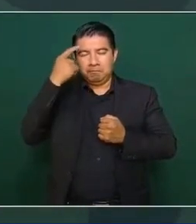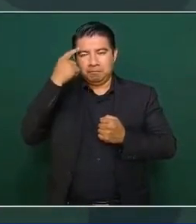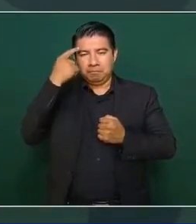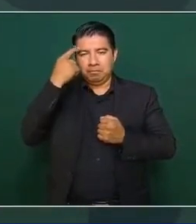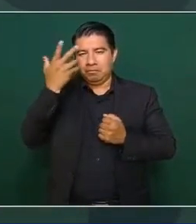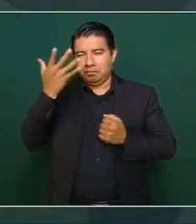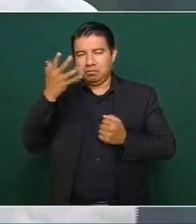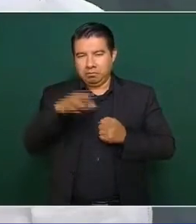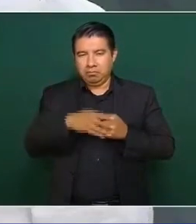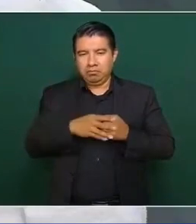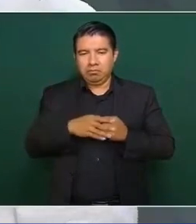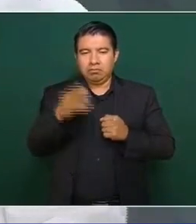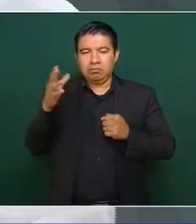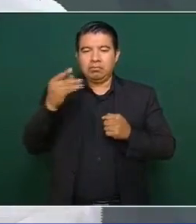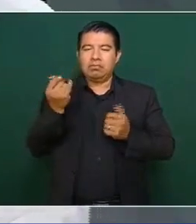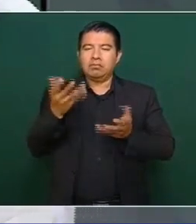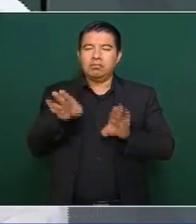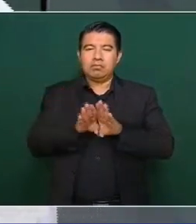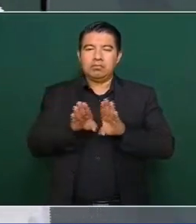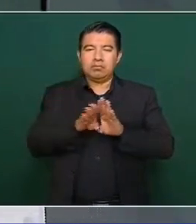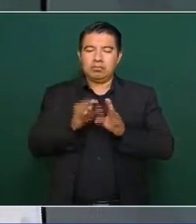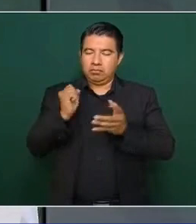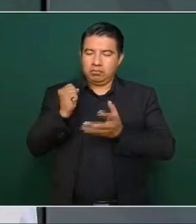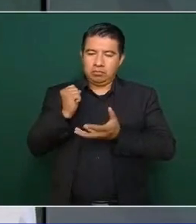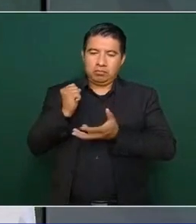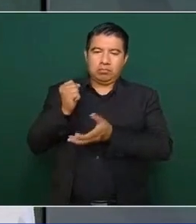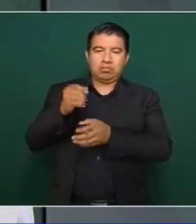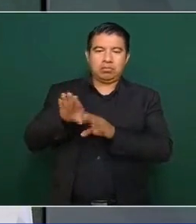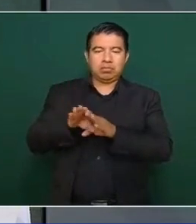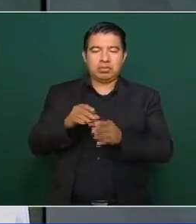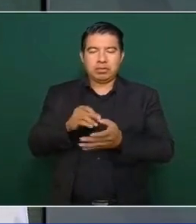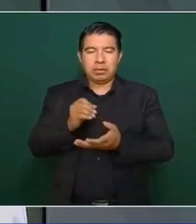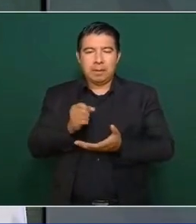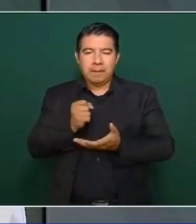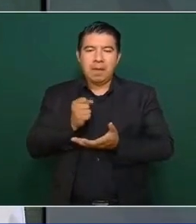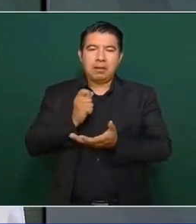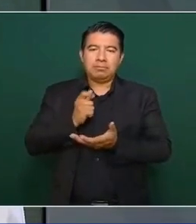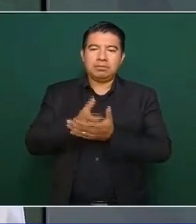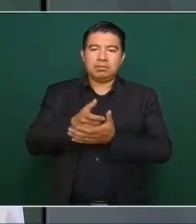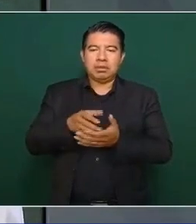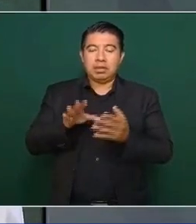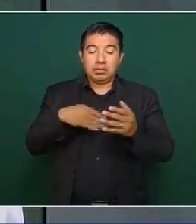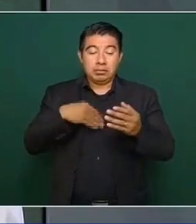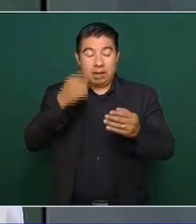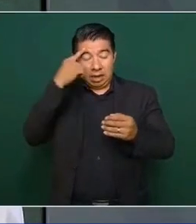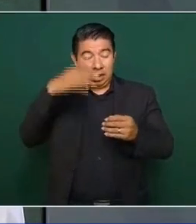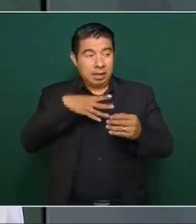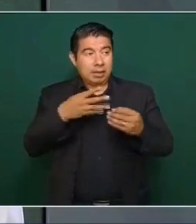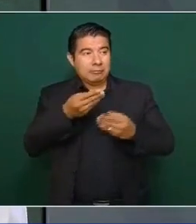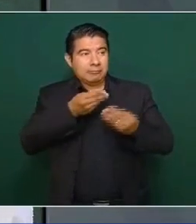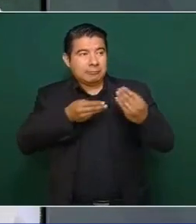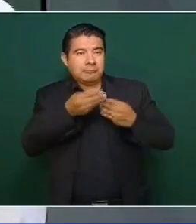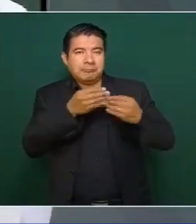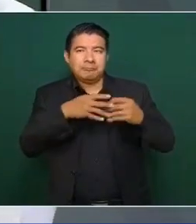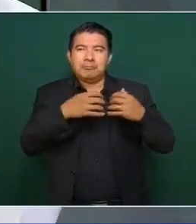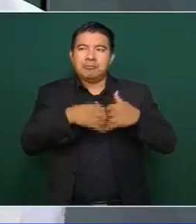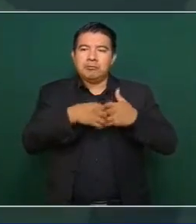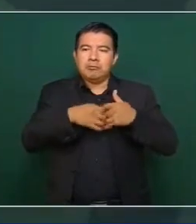una inversión en el caso de la refinería de alrededor